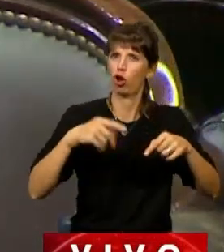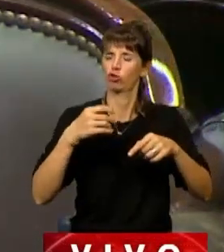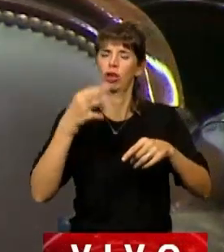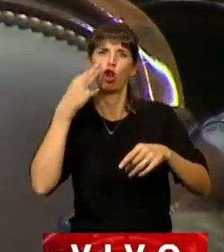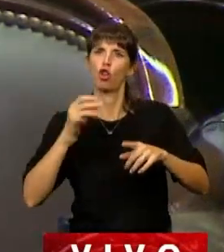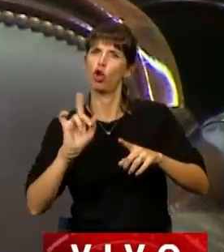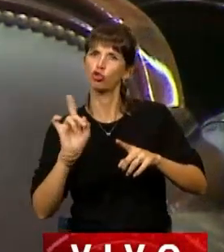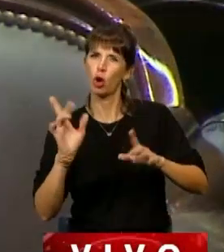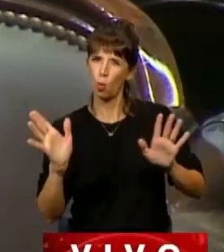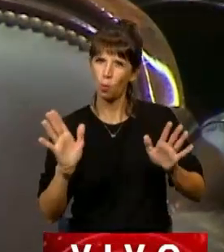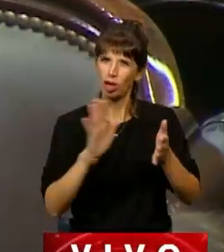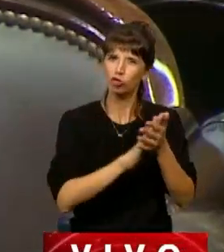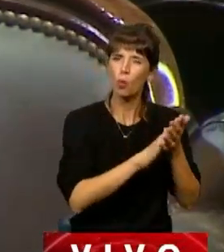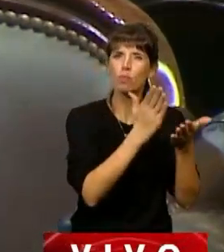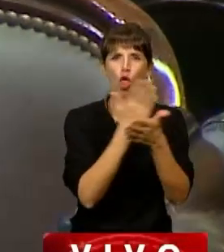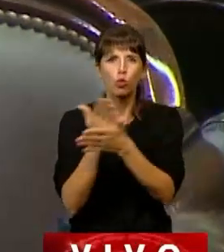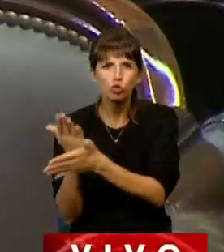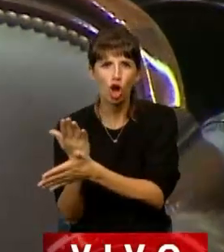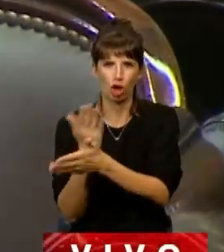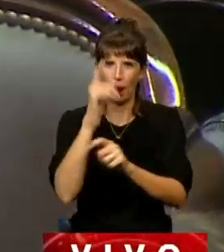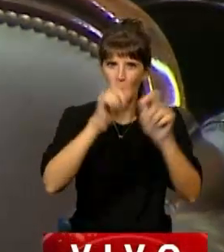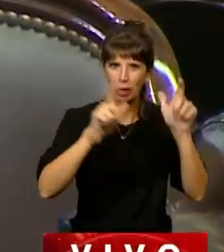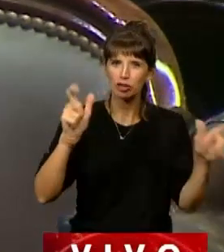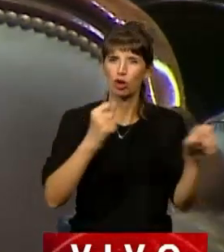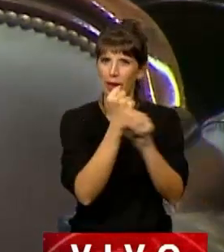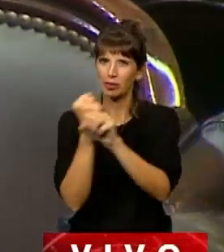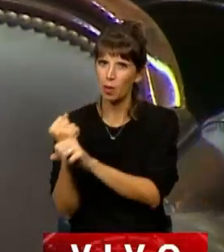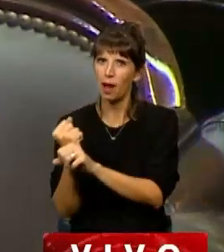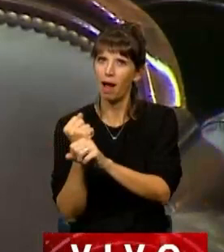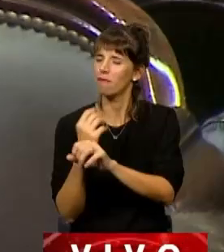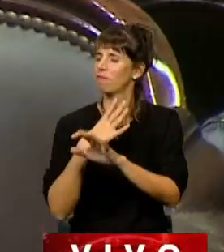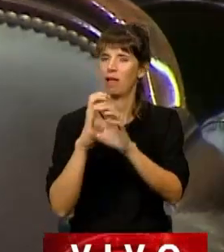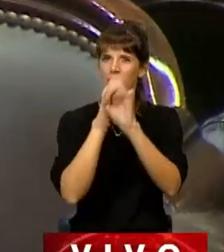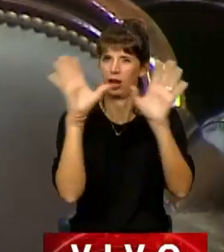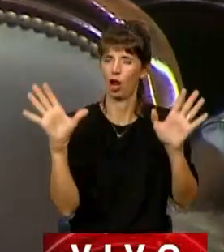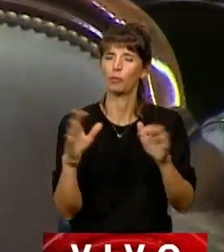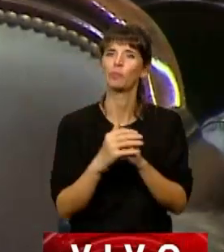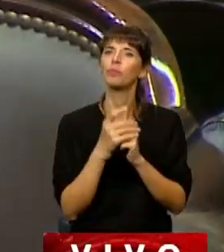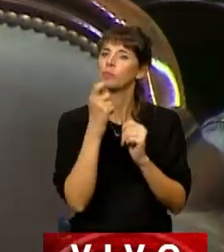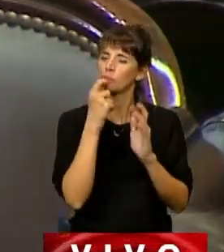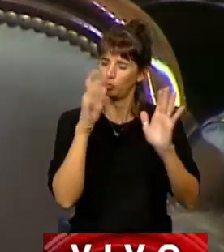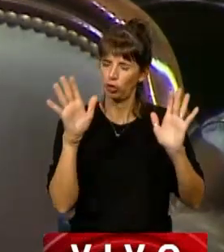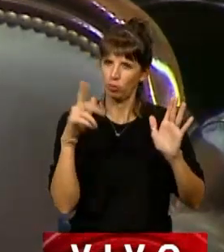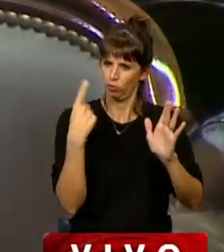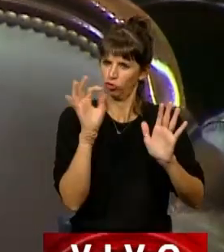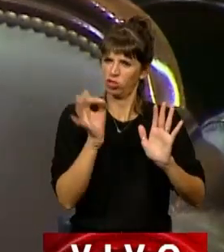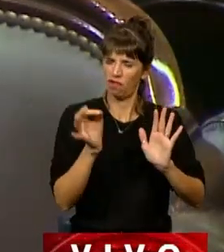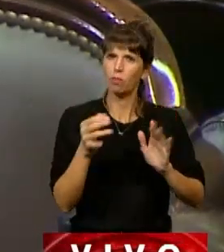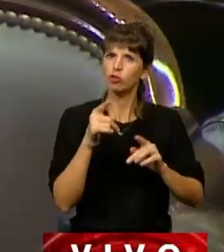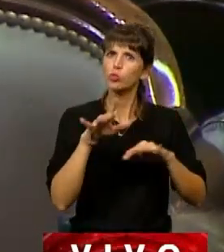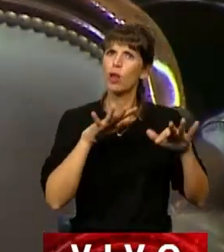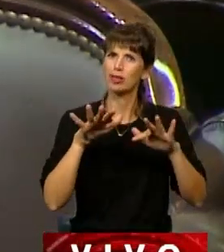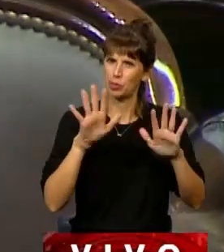los sujetos de la cadena productiva. Es decir, sabemos, señor presidente, que esto es una actividad importante